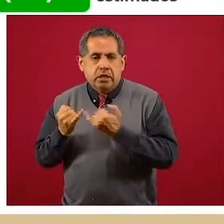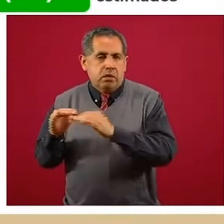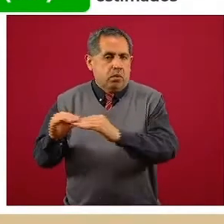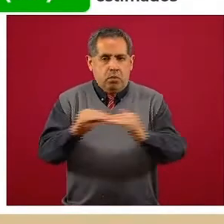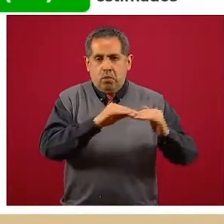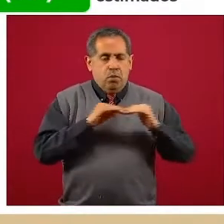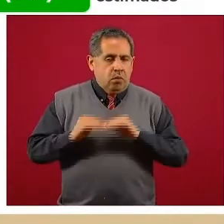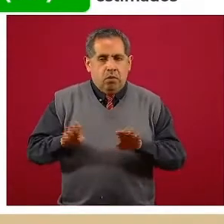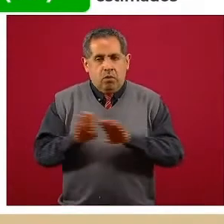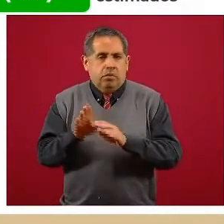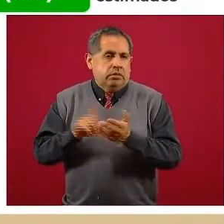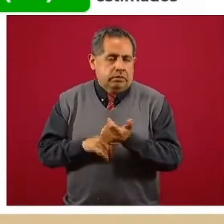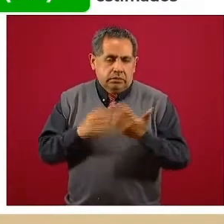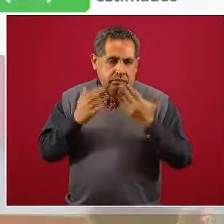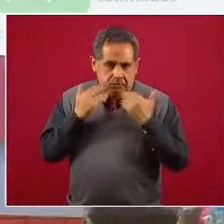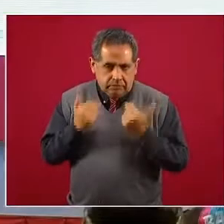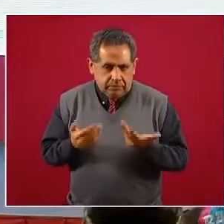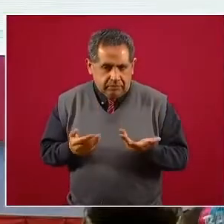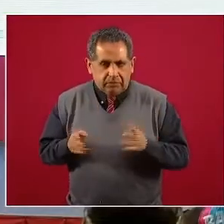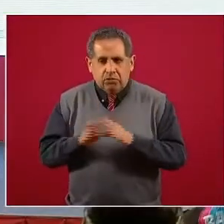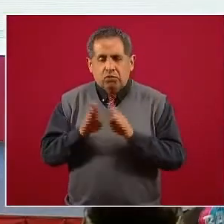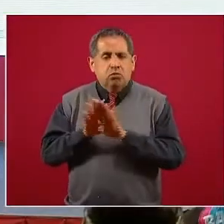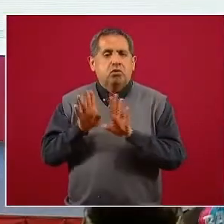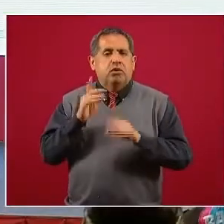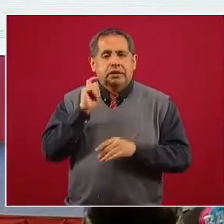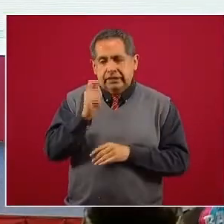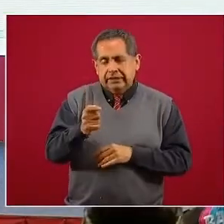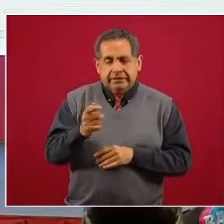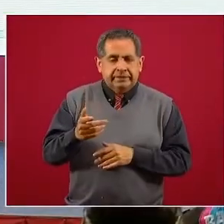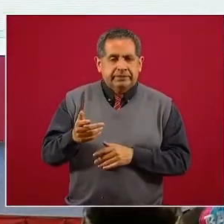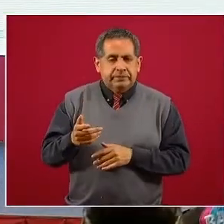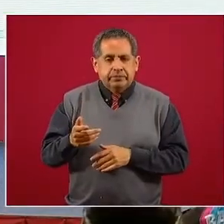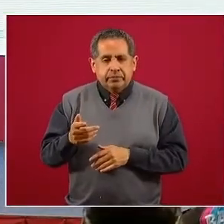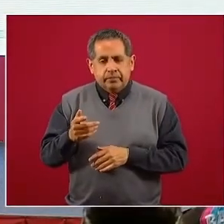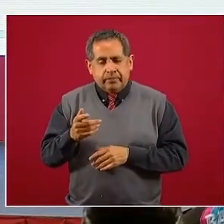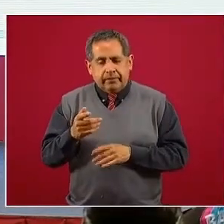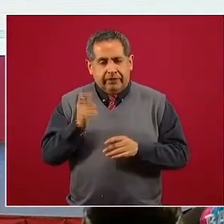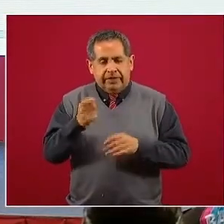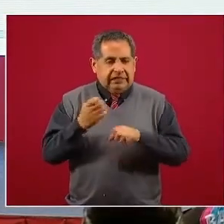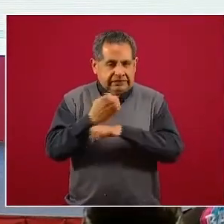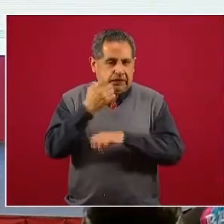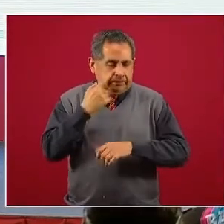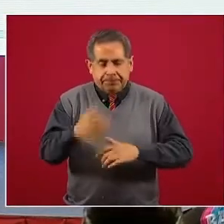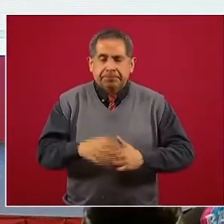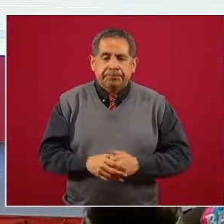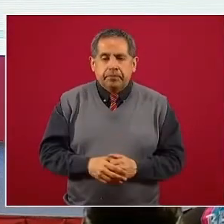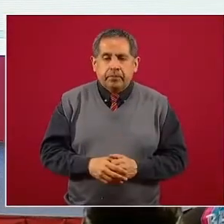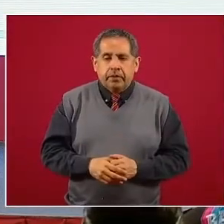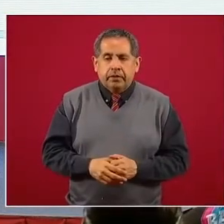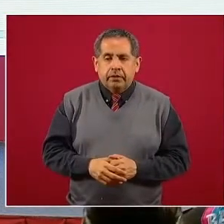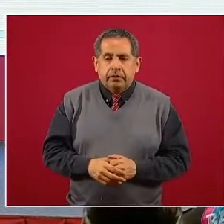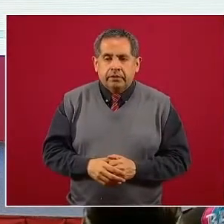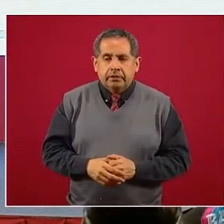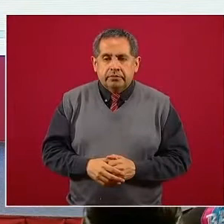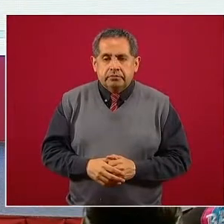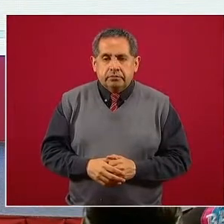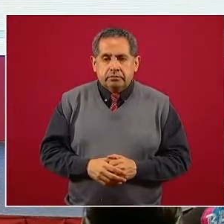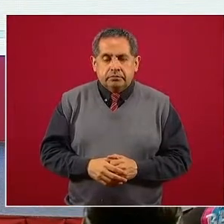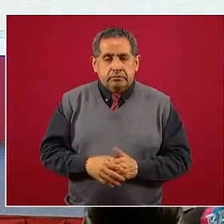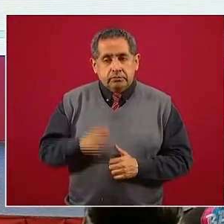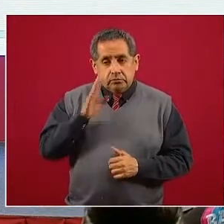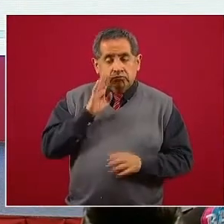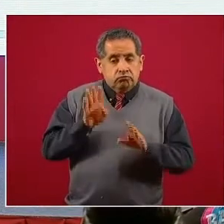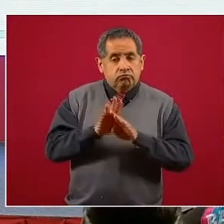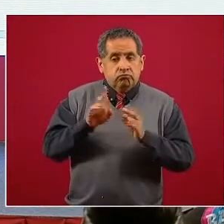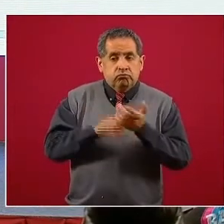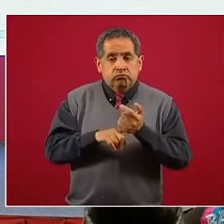o cómo se dio la curva estatal. El porcentaje de positividad, veamos cómo a la